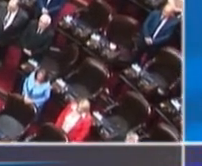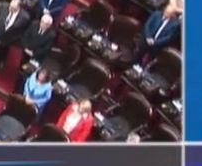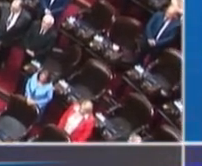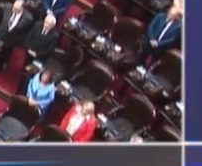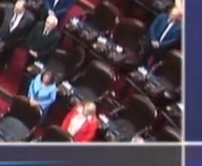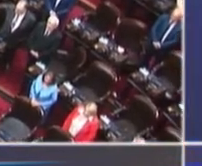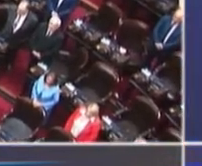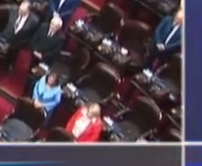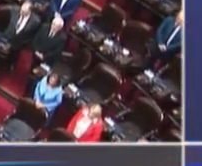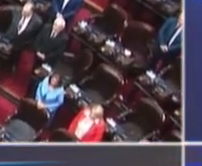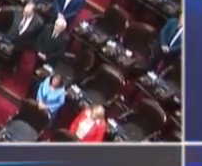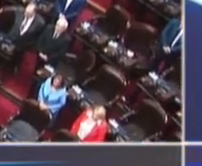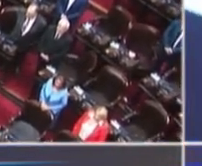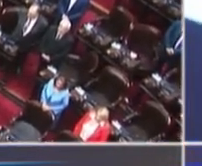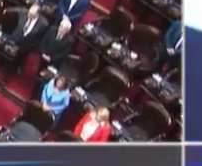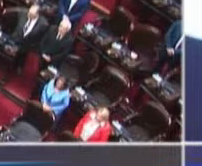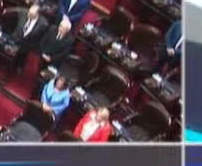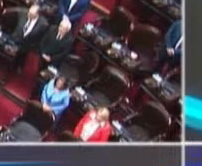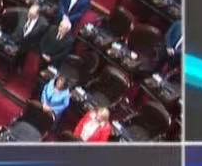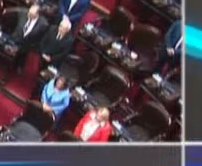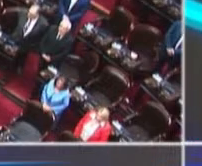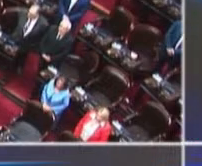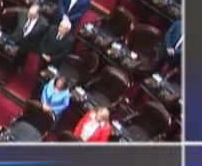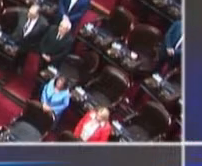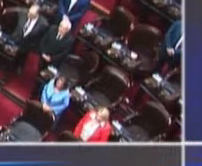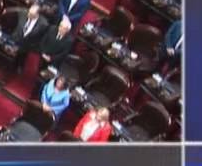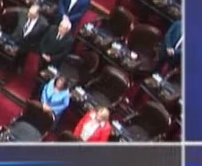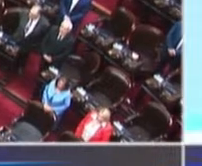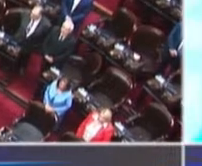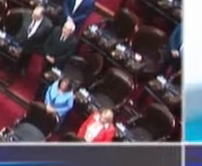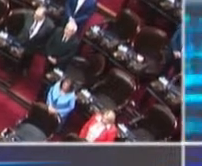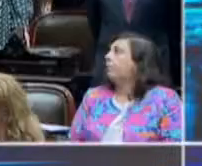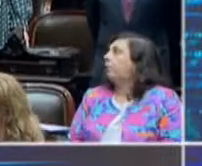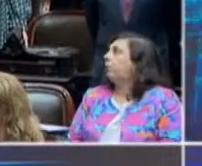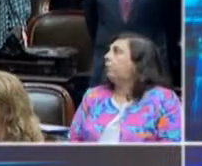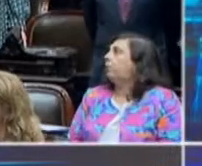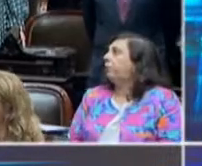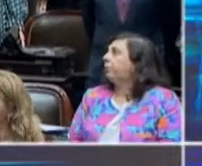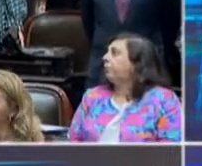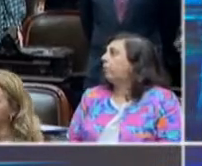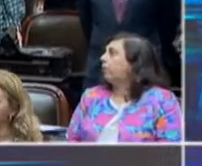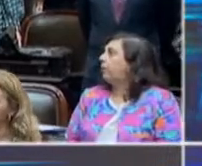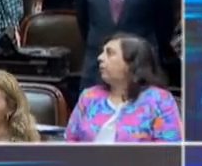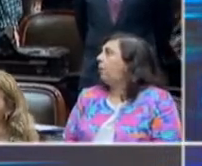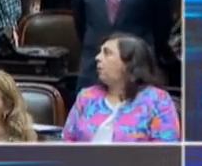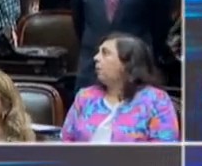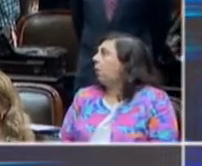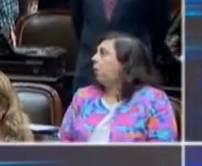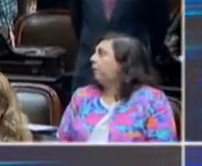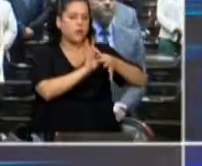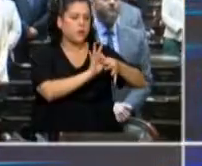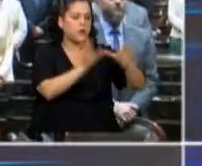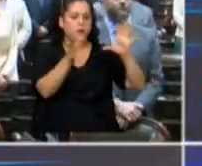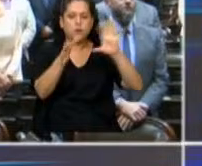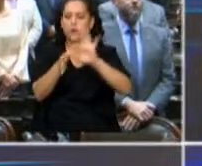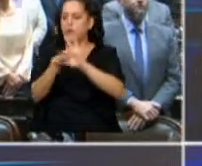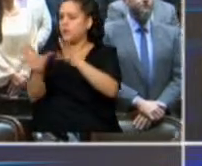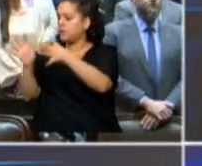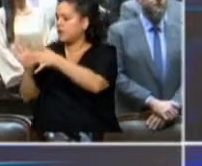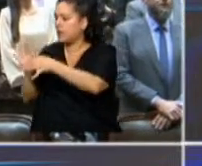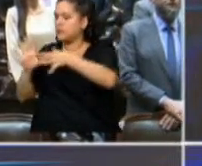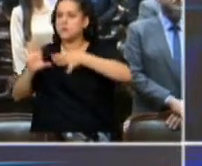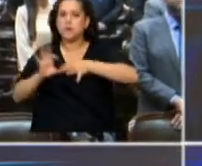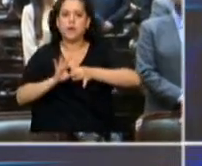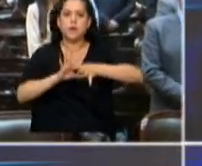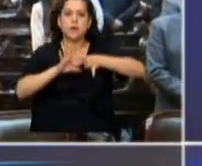modificaciones, que es una formalidad también que se dio porque estaban todos los integrantes de la Comisión de Salud de acuerdo en esas modificaciones, inspirado un poco en